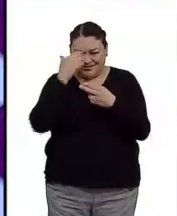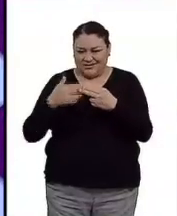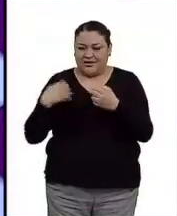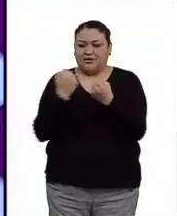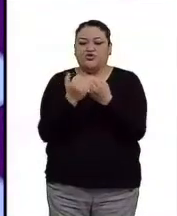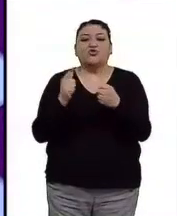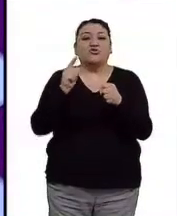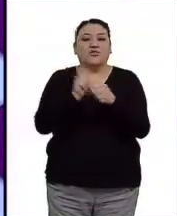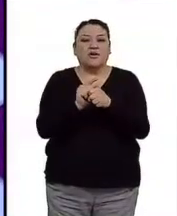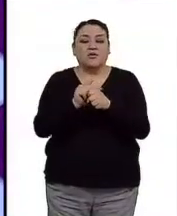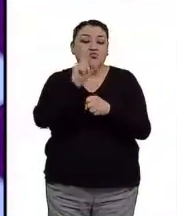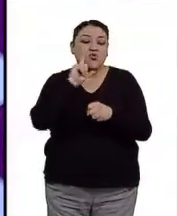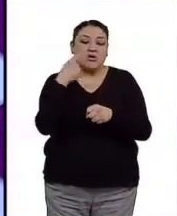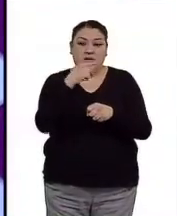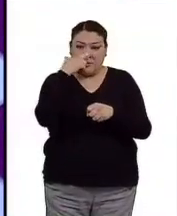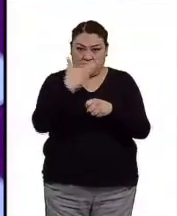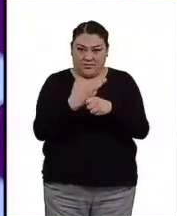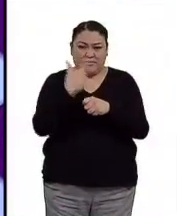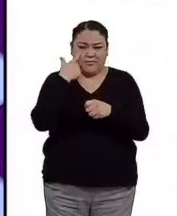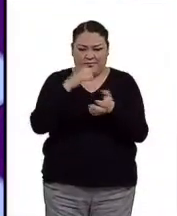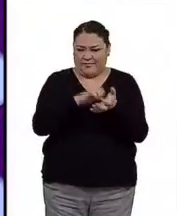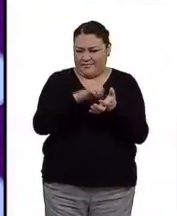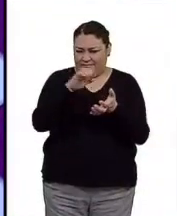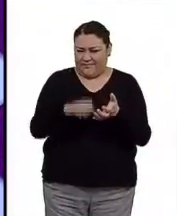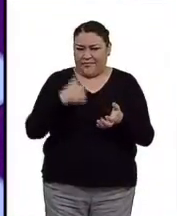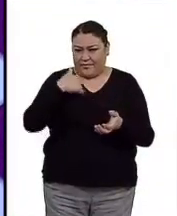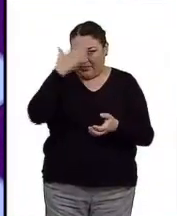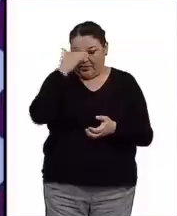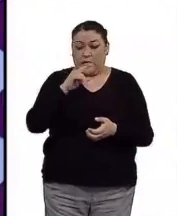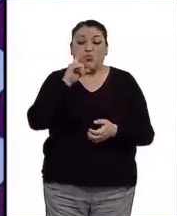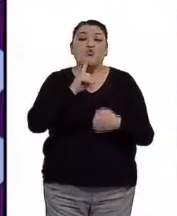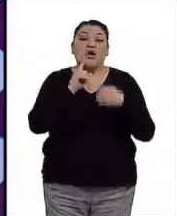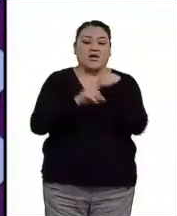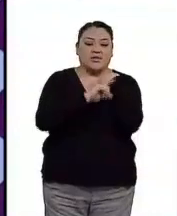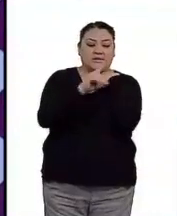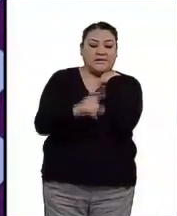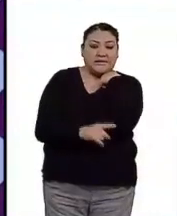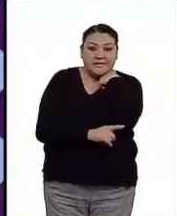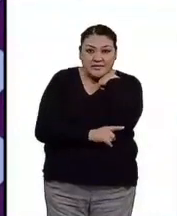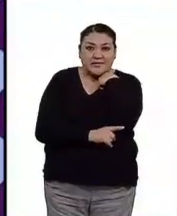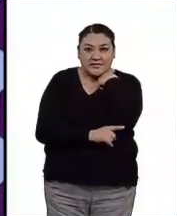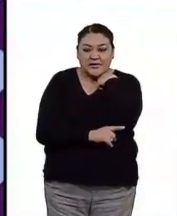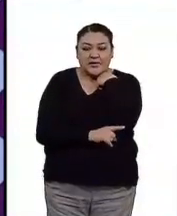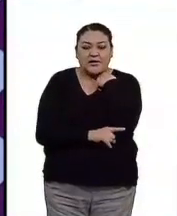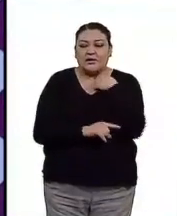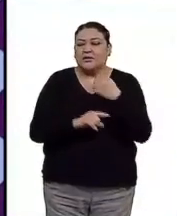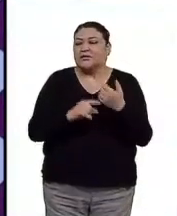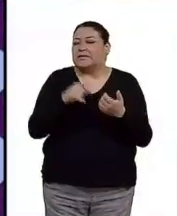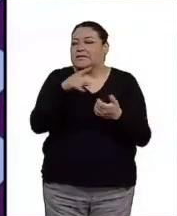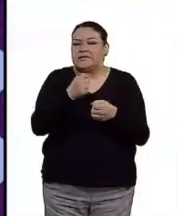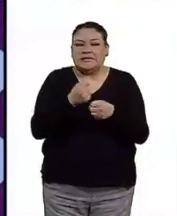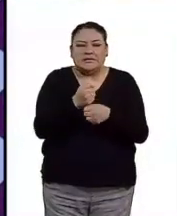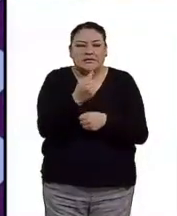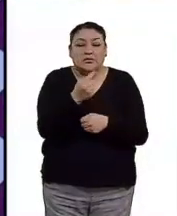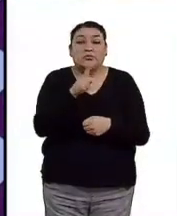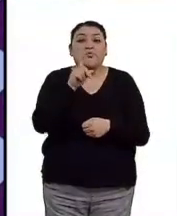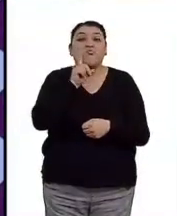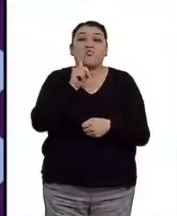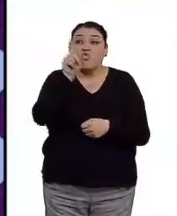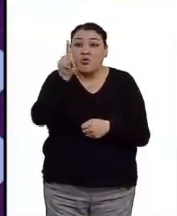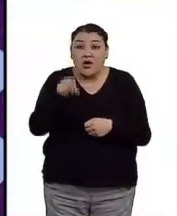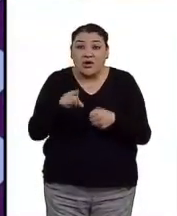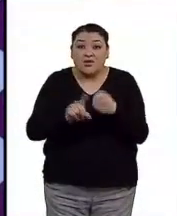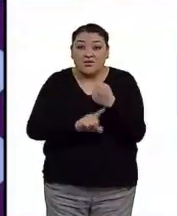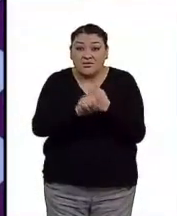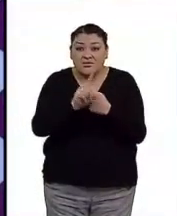género. Las mujeres se enfrentan, el tema del embarazo es solo un pequeñito botón de muestra de todas las adversidades que enfrentan